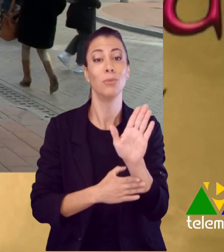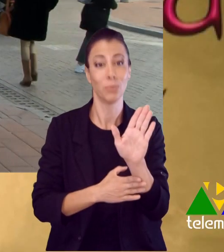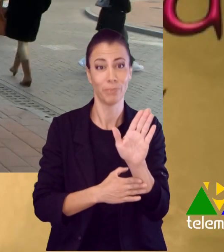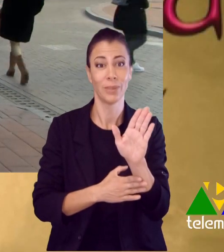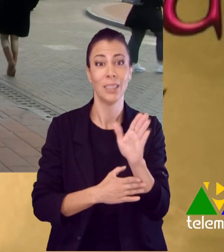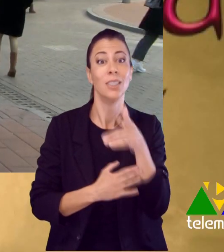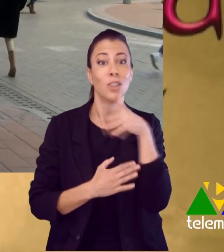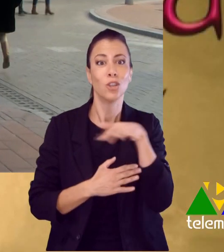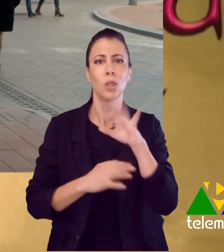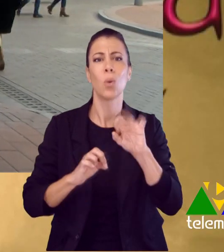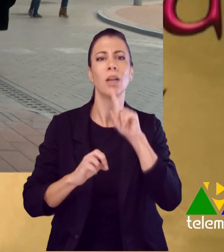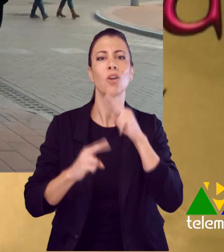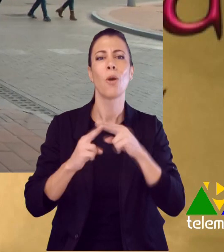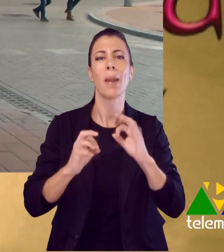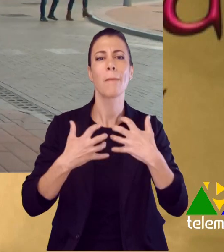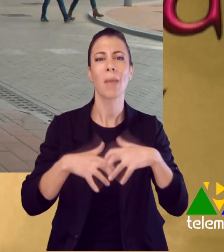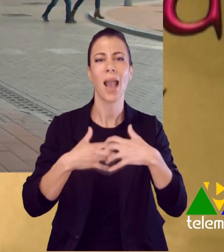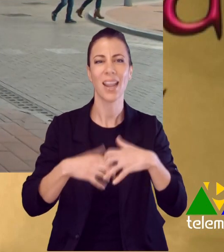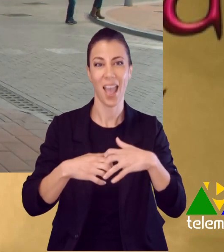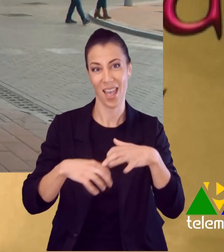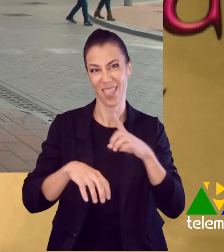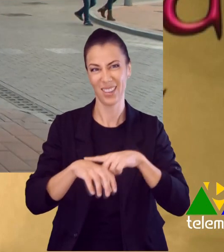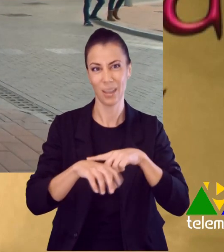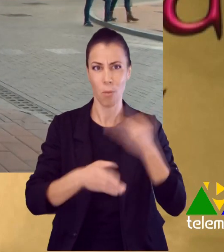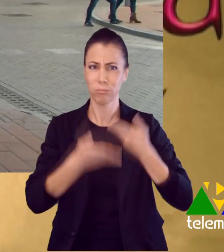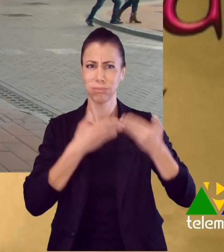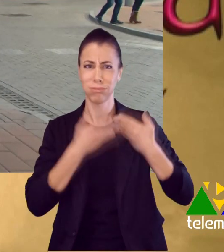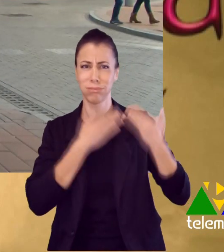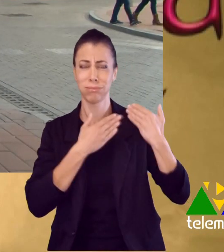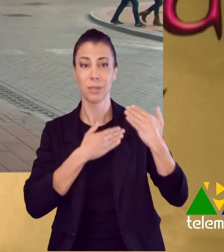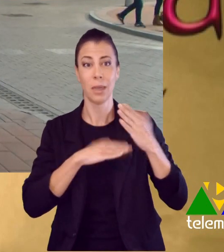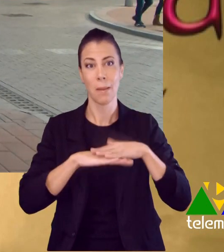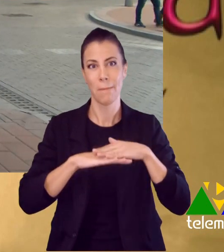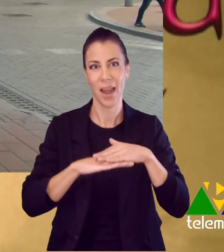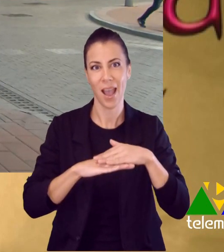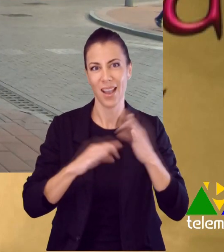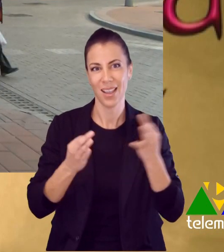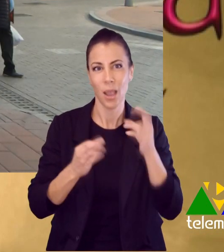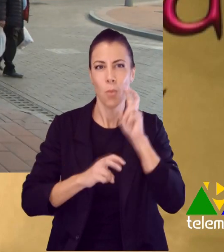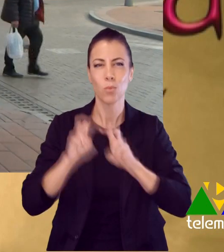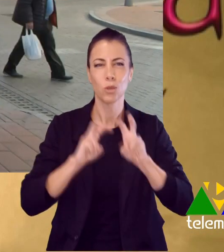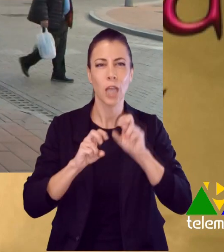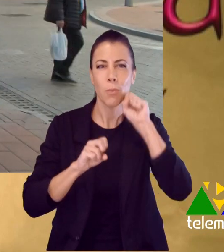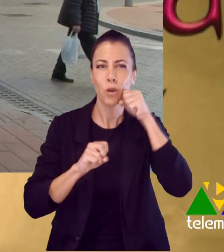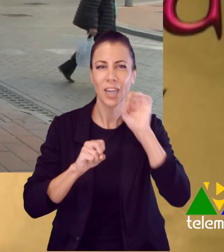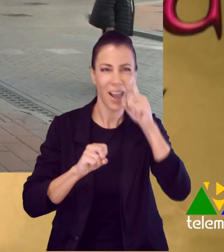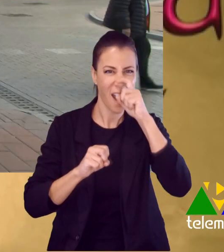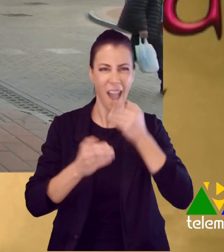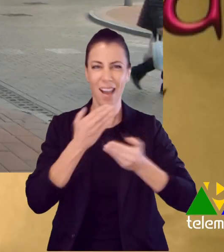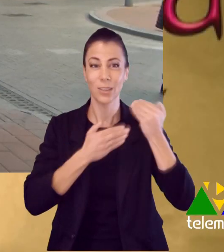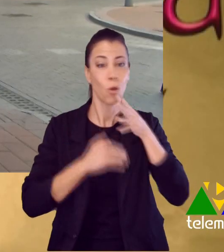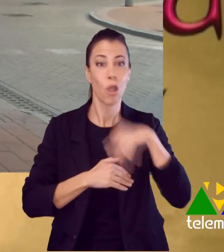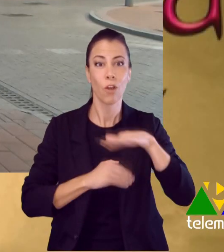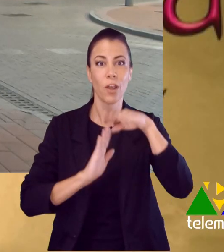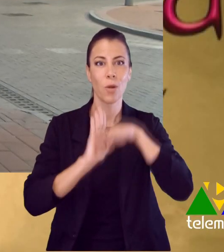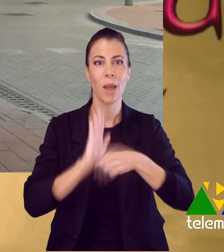de esa máquina del tiempo, como solemos decir nosotros, para trasladarnos al Motril antiguo, precisamente aquí, en la